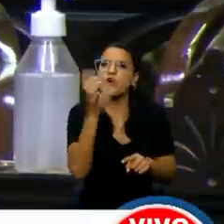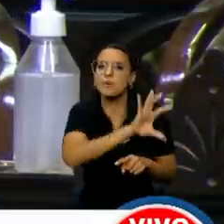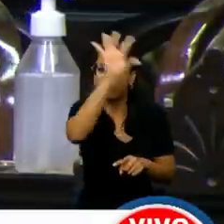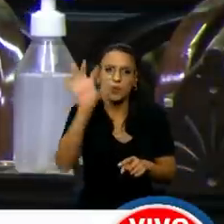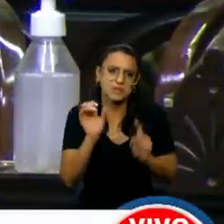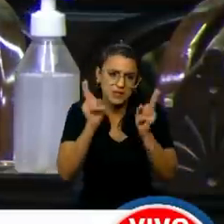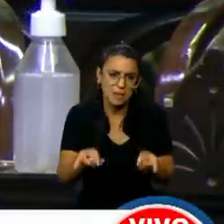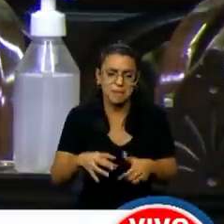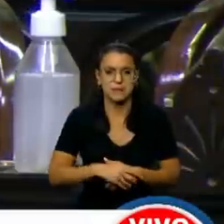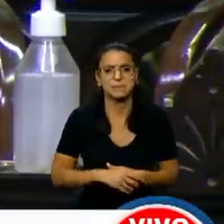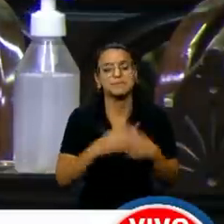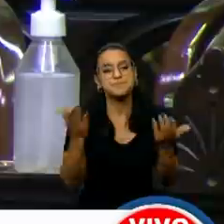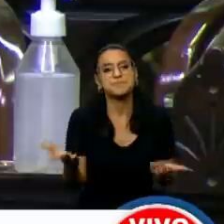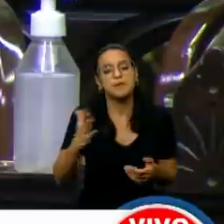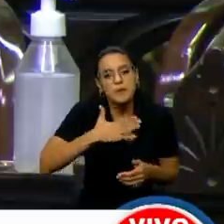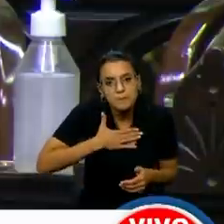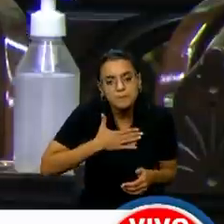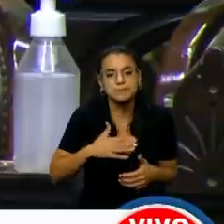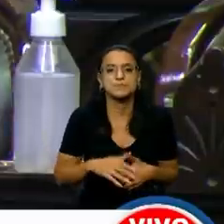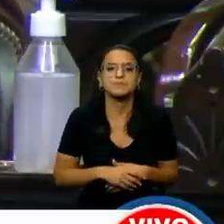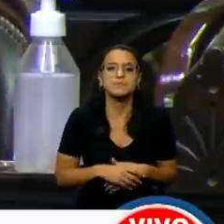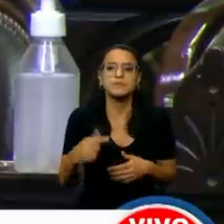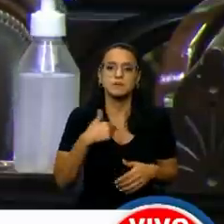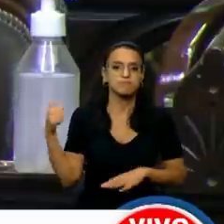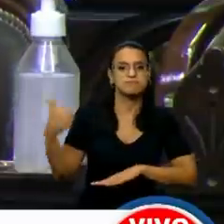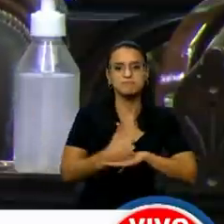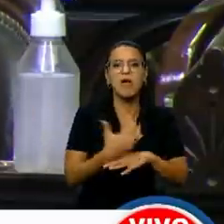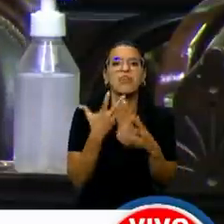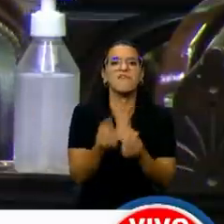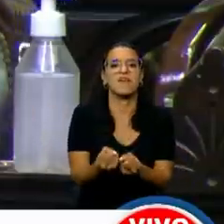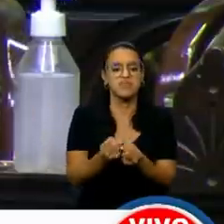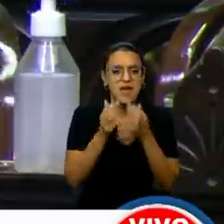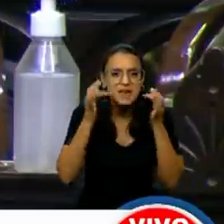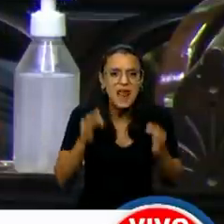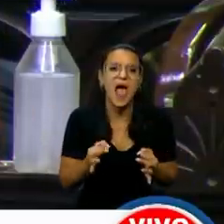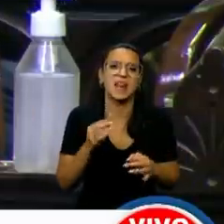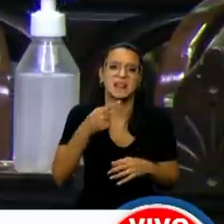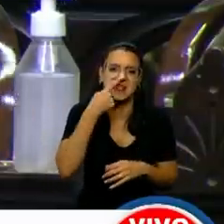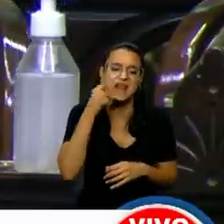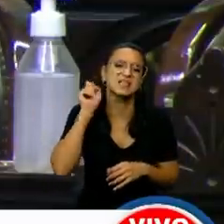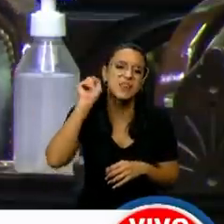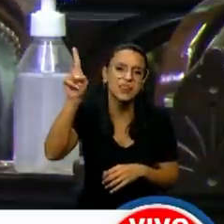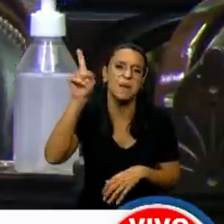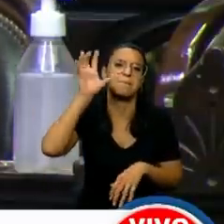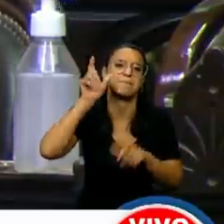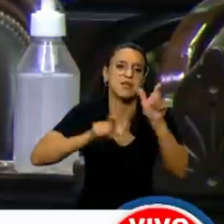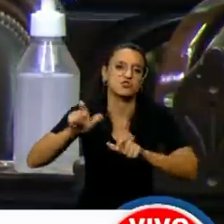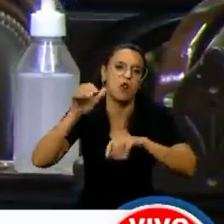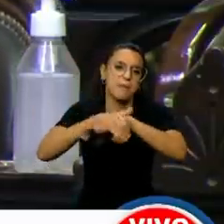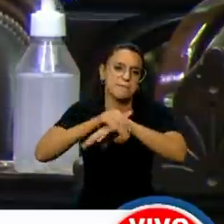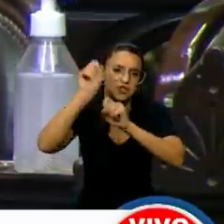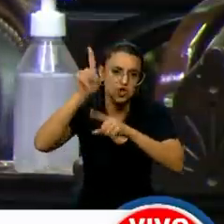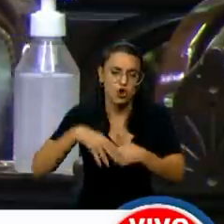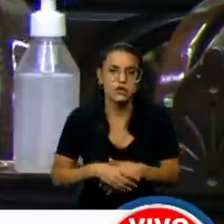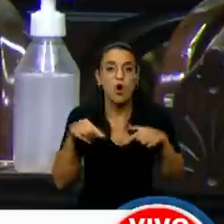provincias así que me pusieron acá para defender los reales intereses de los prisioneros y hoy